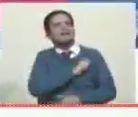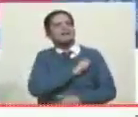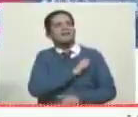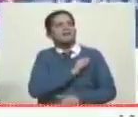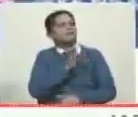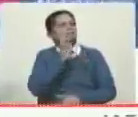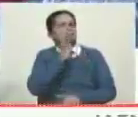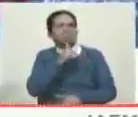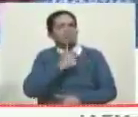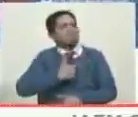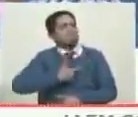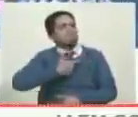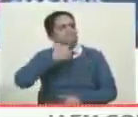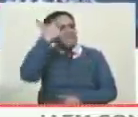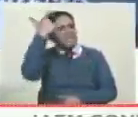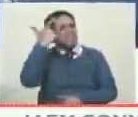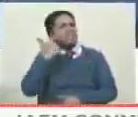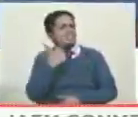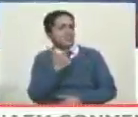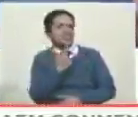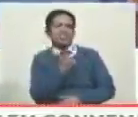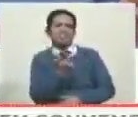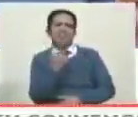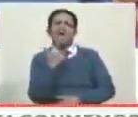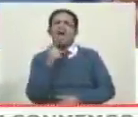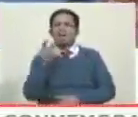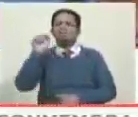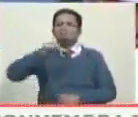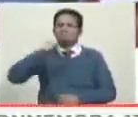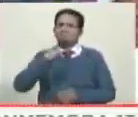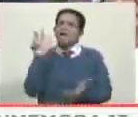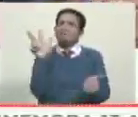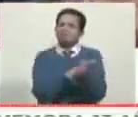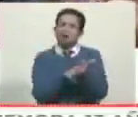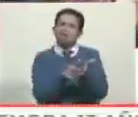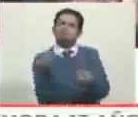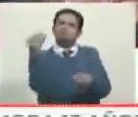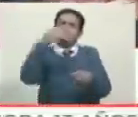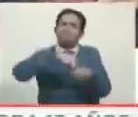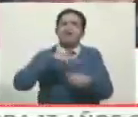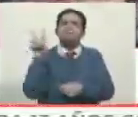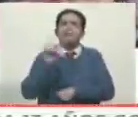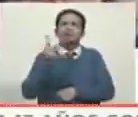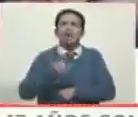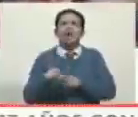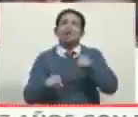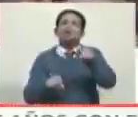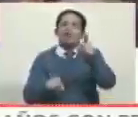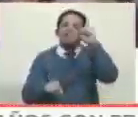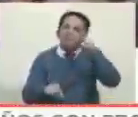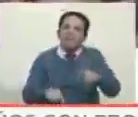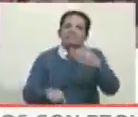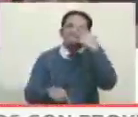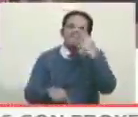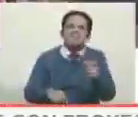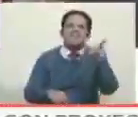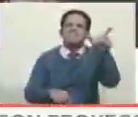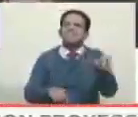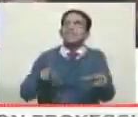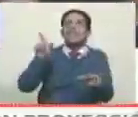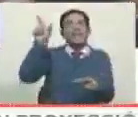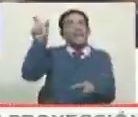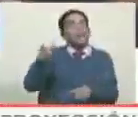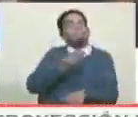en apoyar las políticas intervencionistas en venezuela debe entender que su presidente haya de